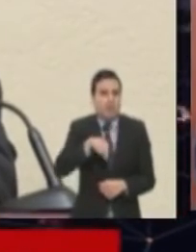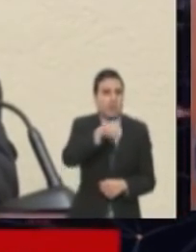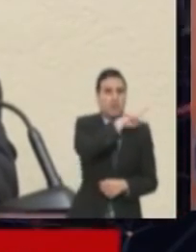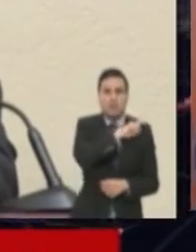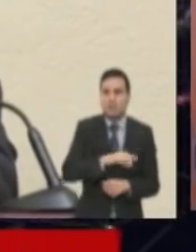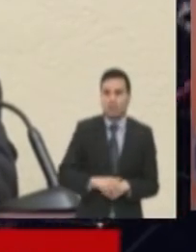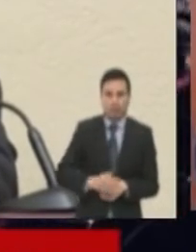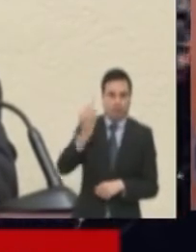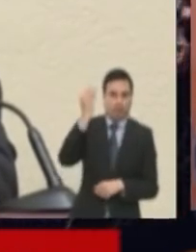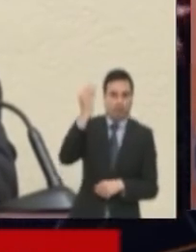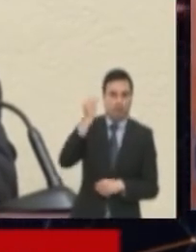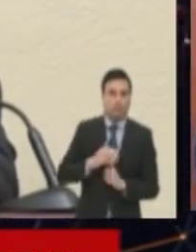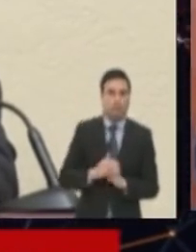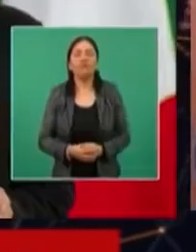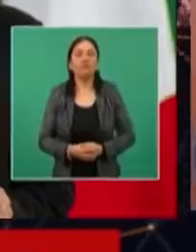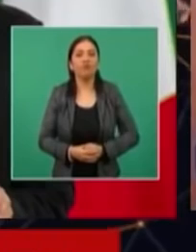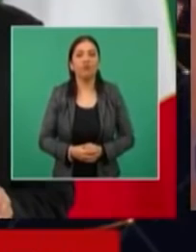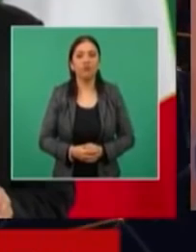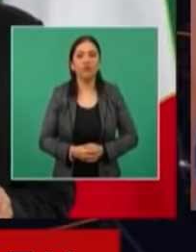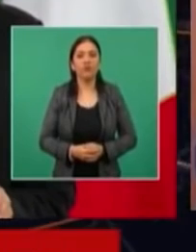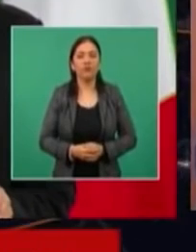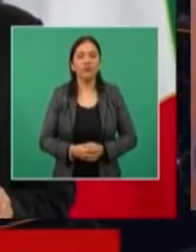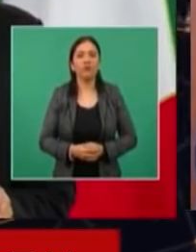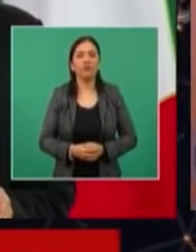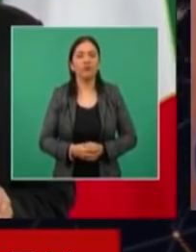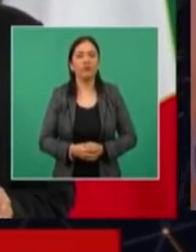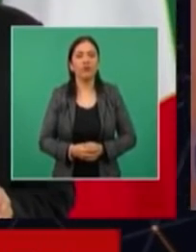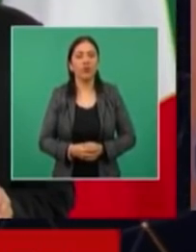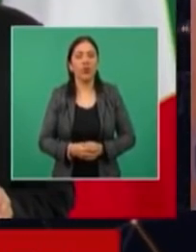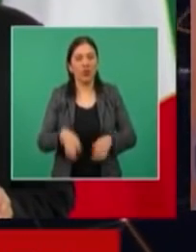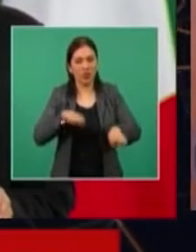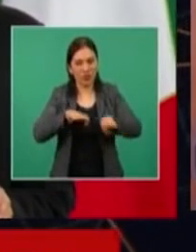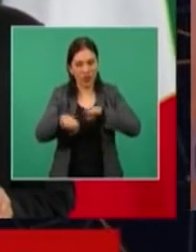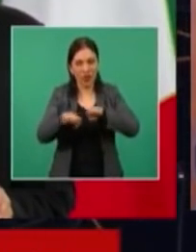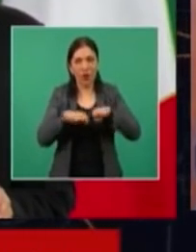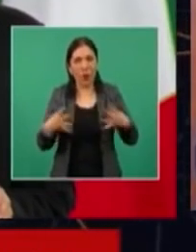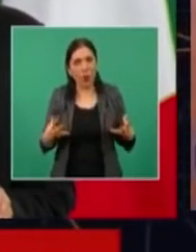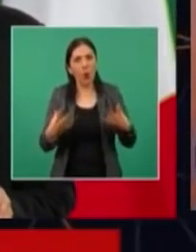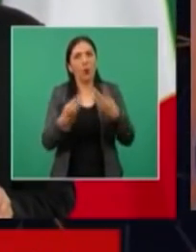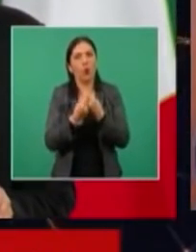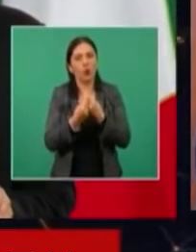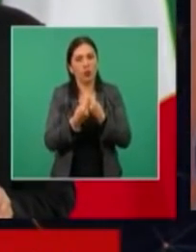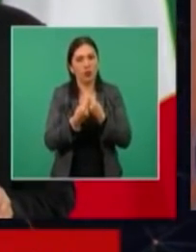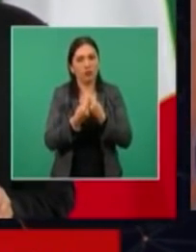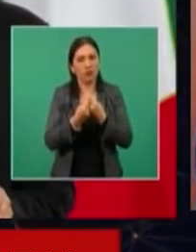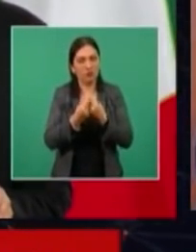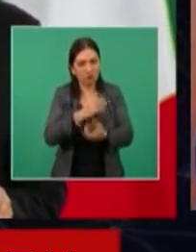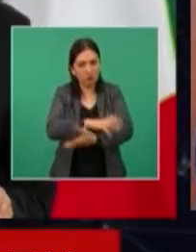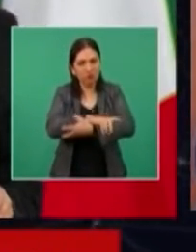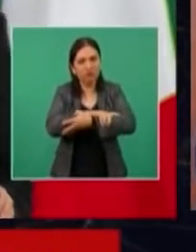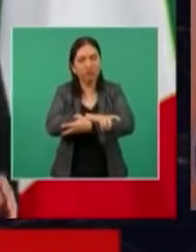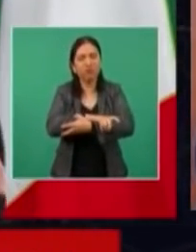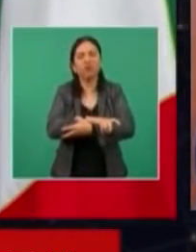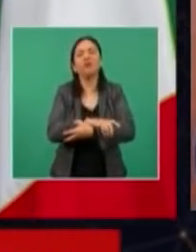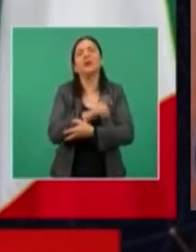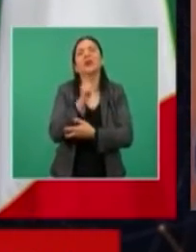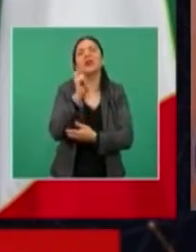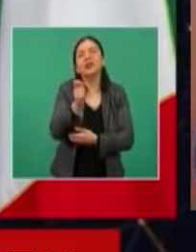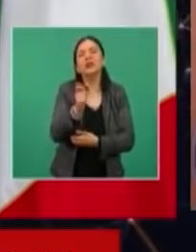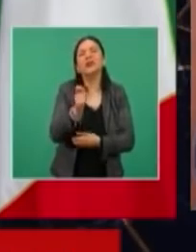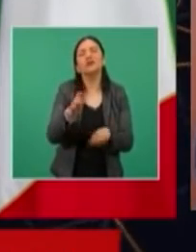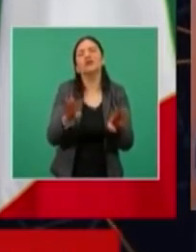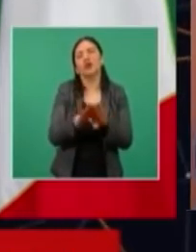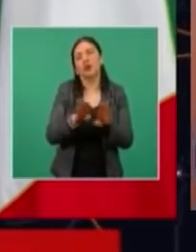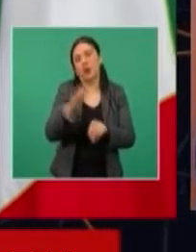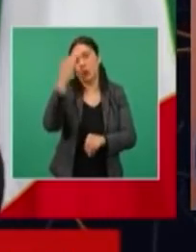este ejercicio que, repito, no es su facultad. Se extralimitaron y violaron el principio